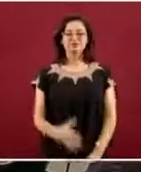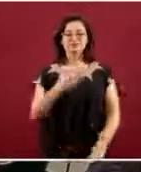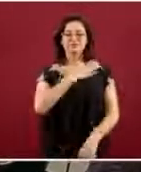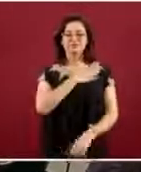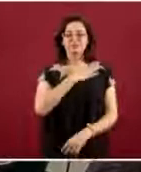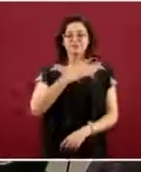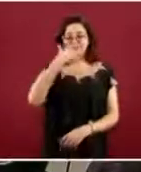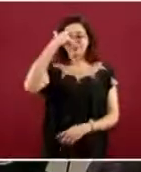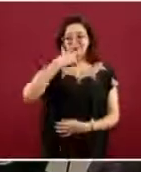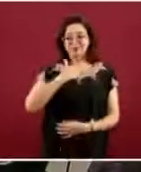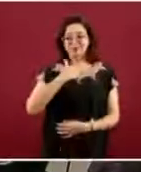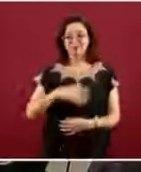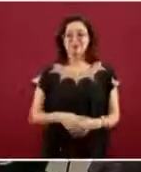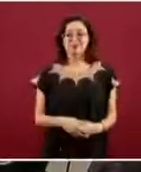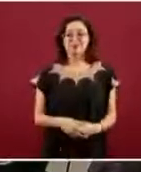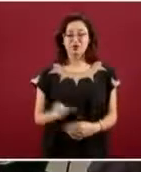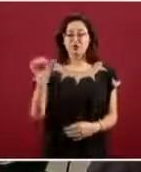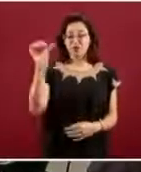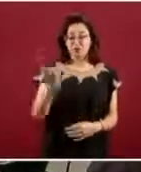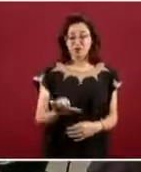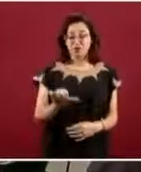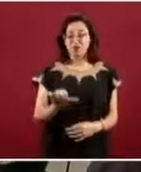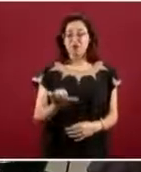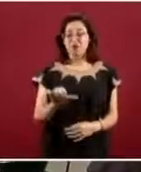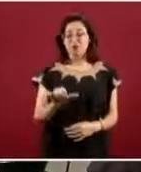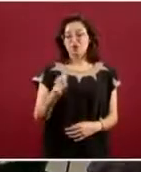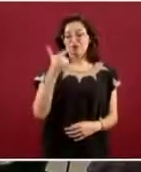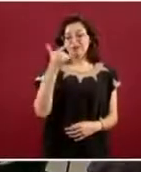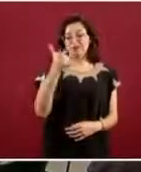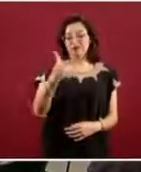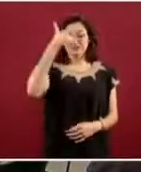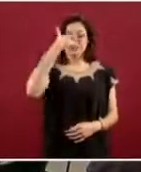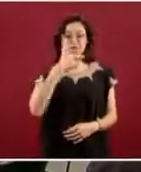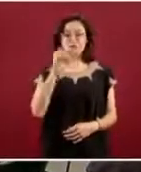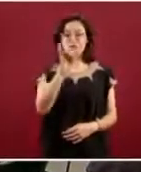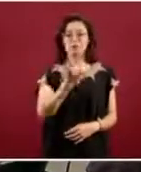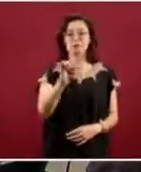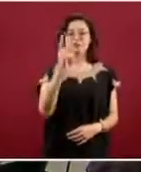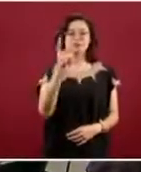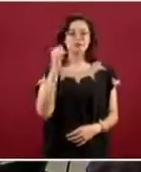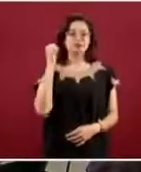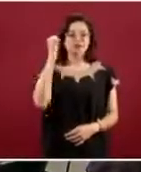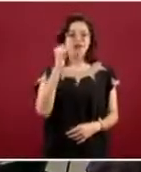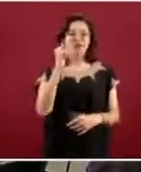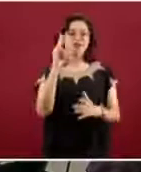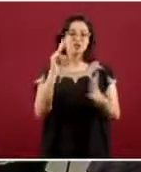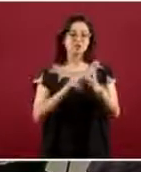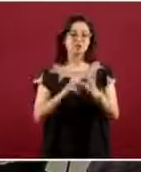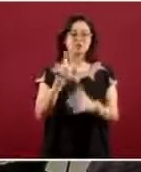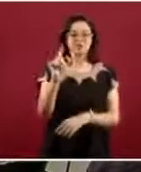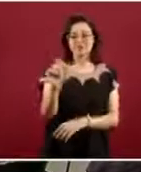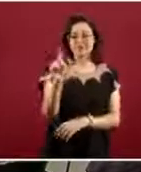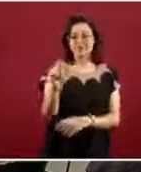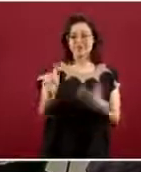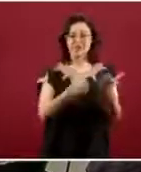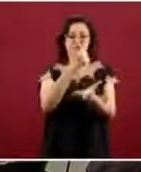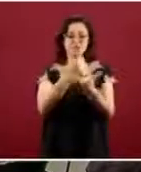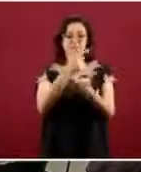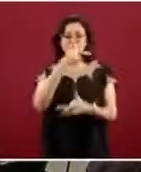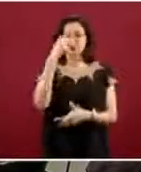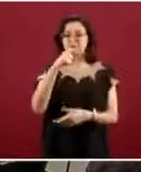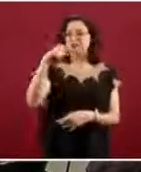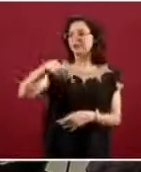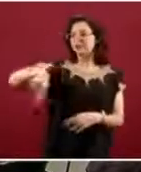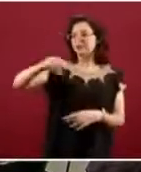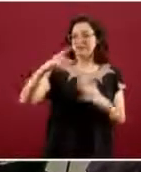Muy buenas noches. Son las 19 horas del jueves 2 de abril de 2020. Estamos en la Ciudad de México, este es el